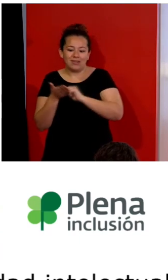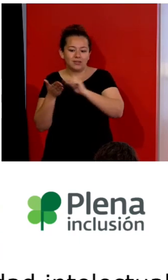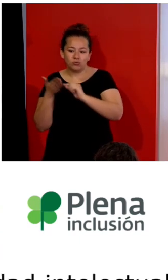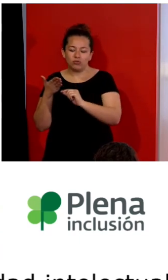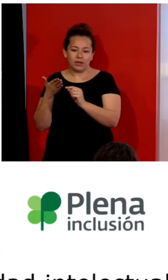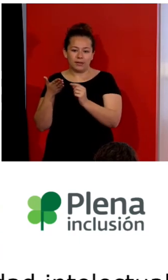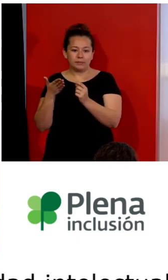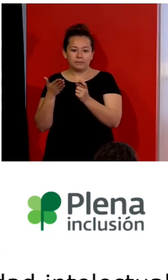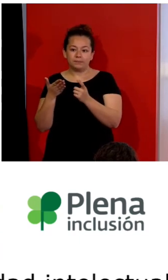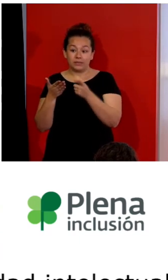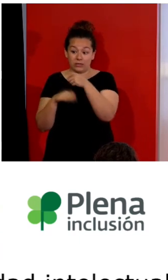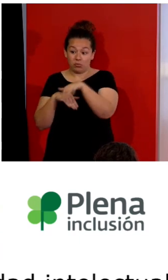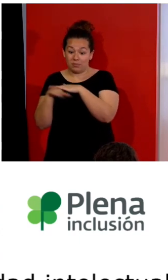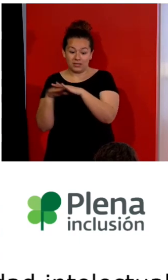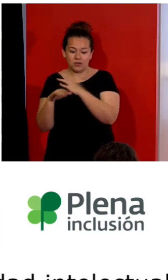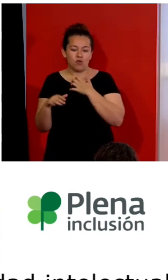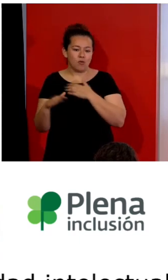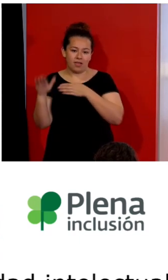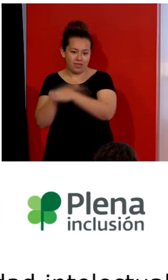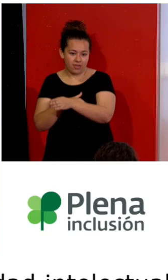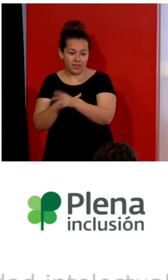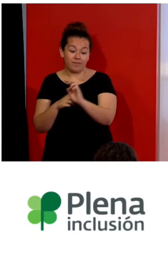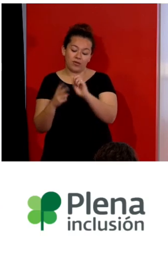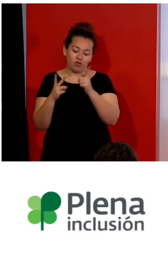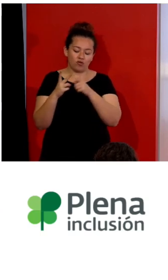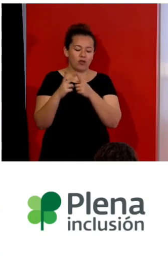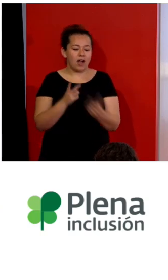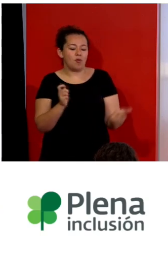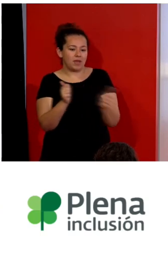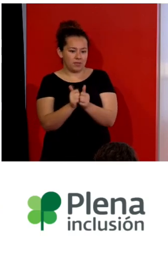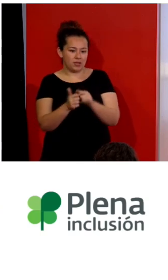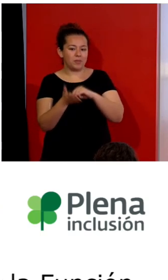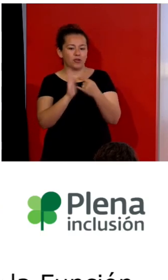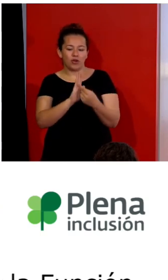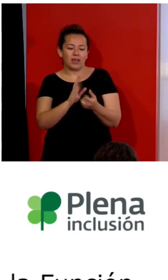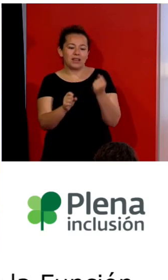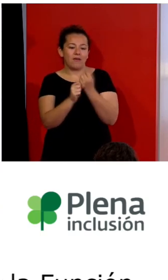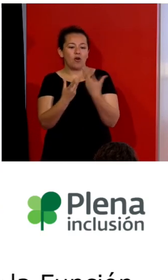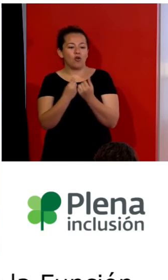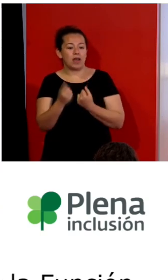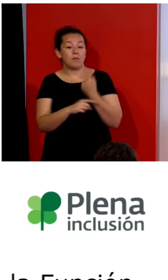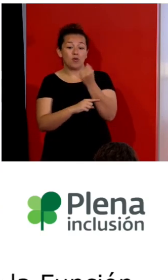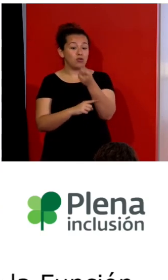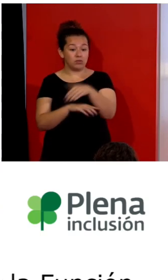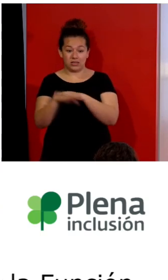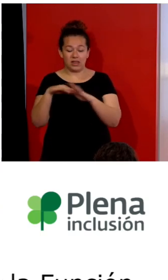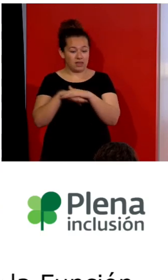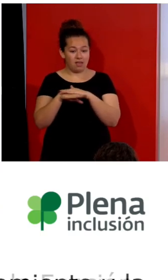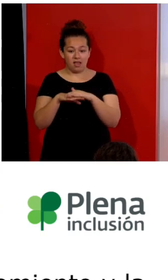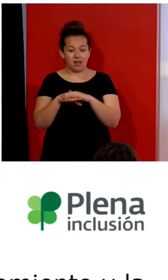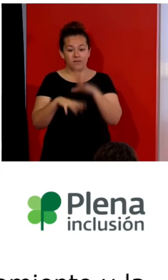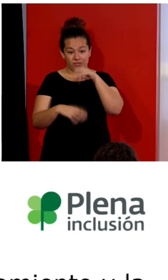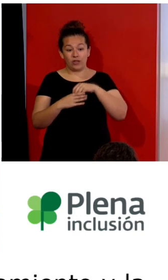función pública. Y, por otro lado, el acompañamiento, la metodología de trabajo con apoyo, que es esencial en la